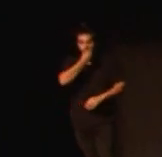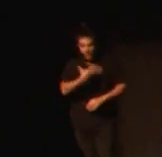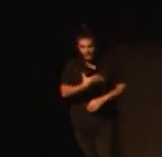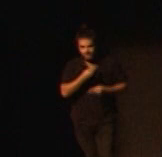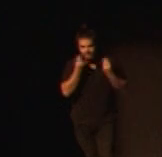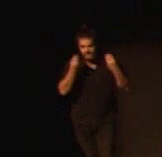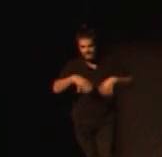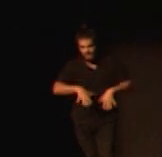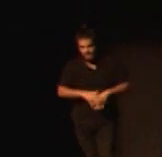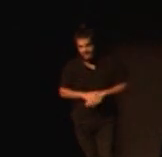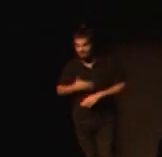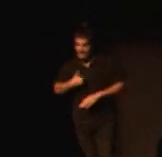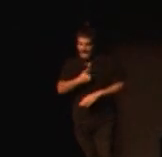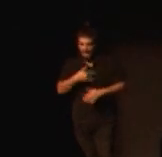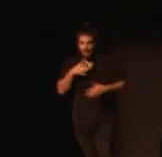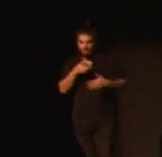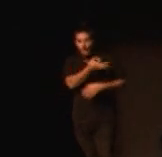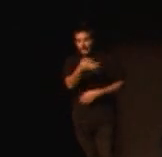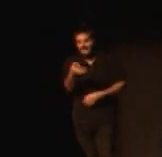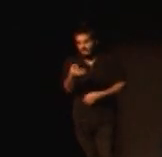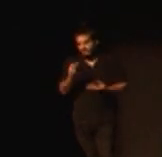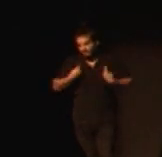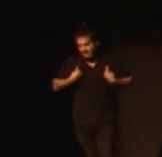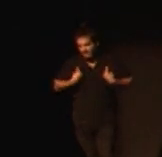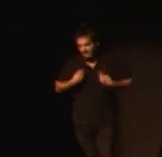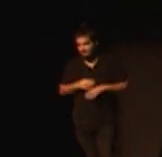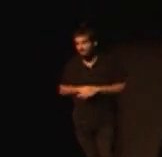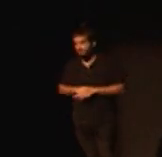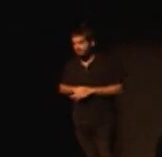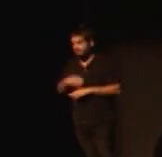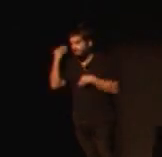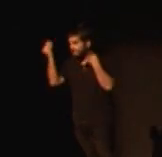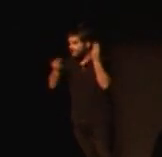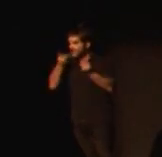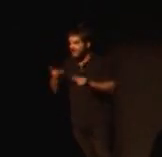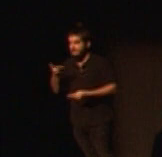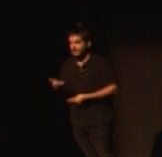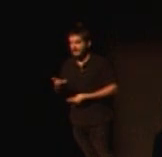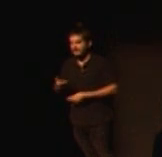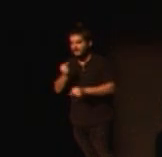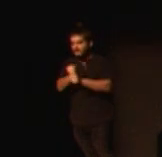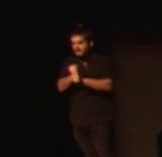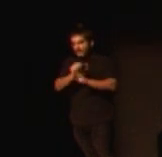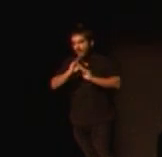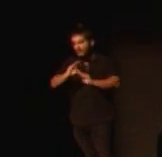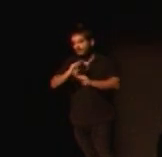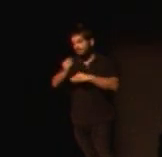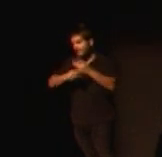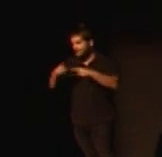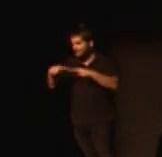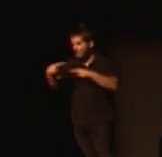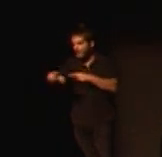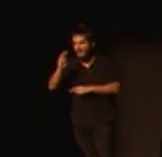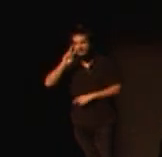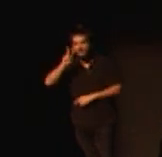correcto de la vida, ¿no? Yo creo que es importante reconocer la labor que hacéis cada día. Nosotros, gracias al impulso del